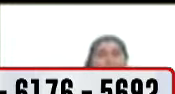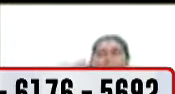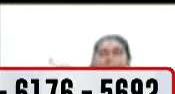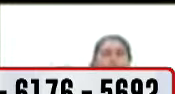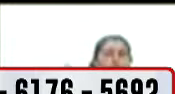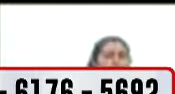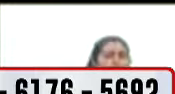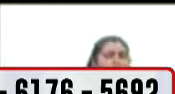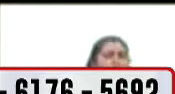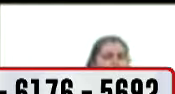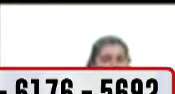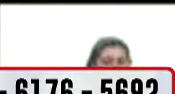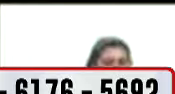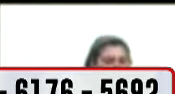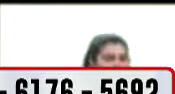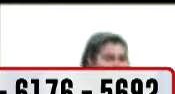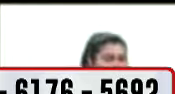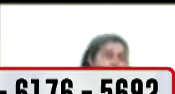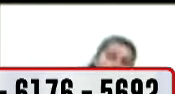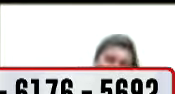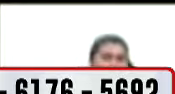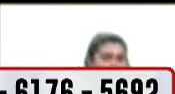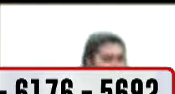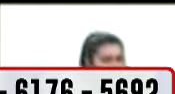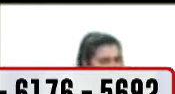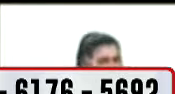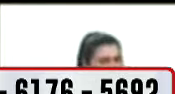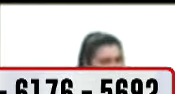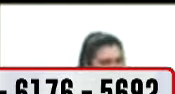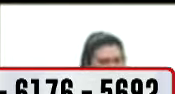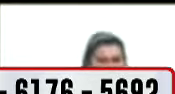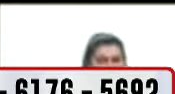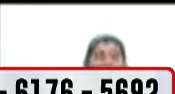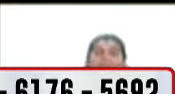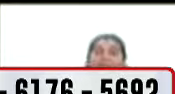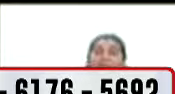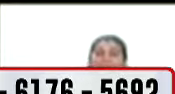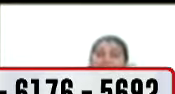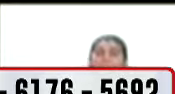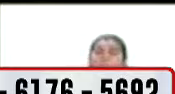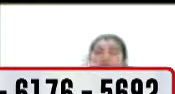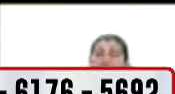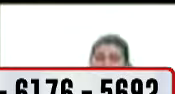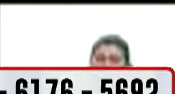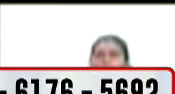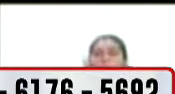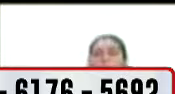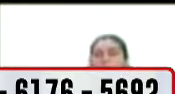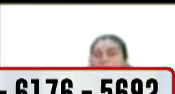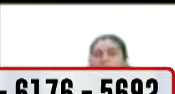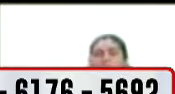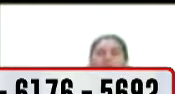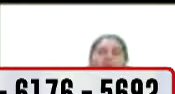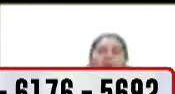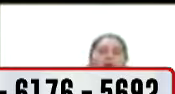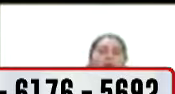mal a uno que hace poco y mal. Y la ley base le da carta al gobierno, carta libre para hacer